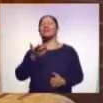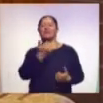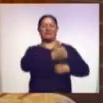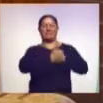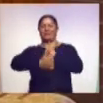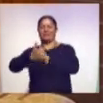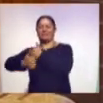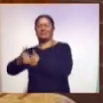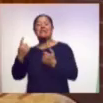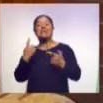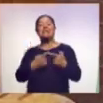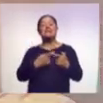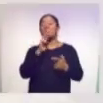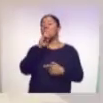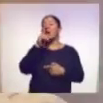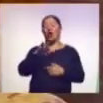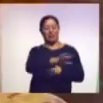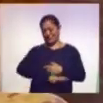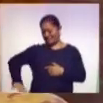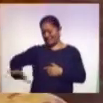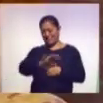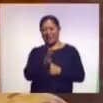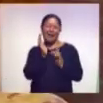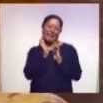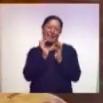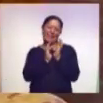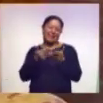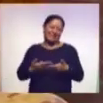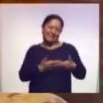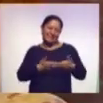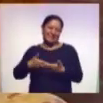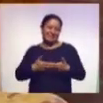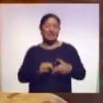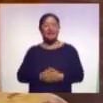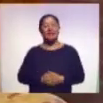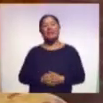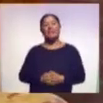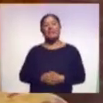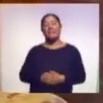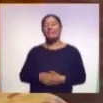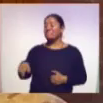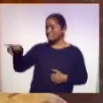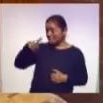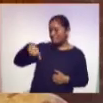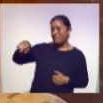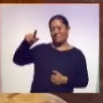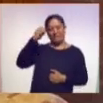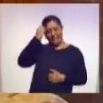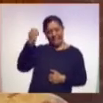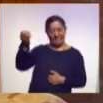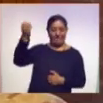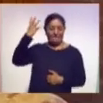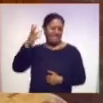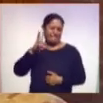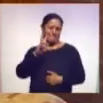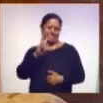arreglaba mejor su nacimiento. Mis paisanos, no han olvidado a mi